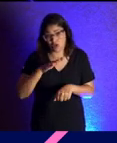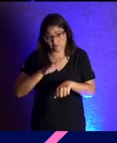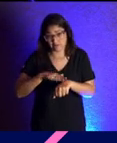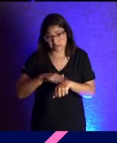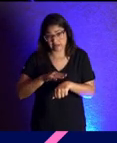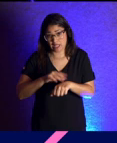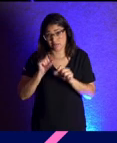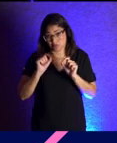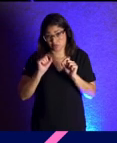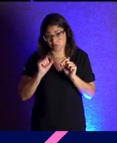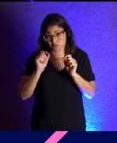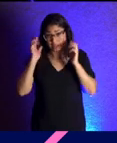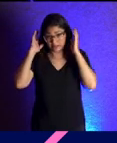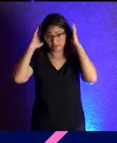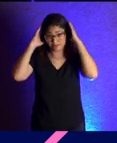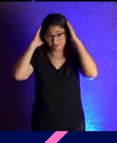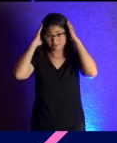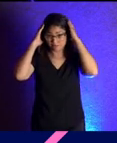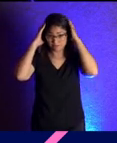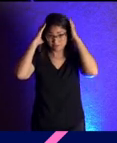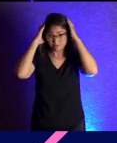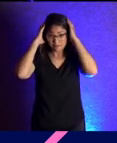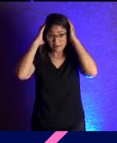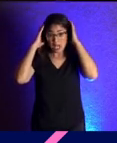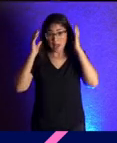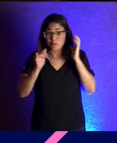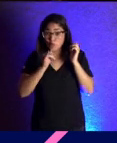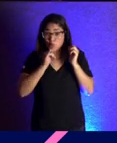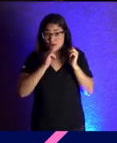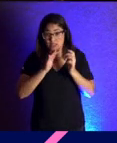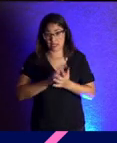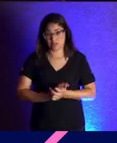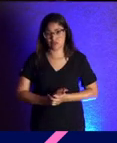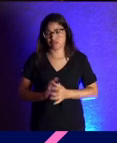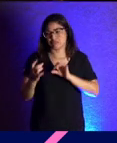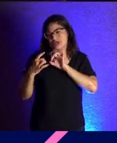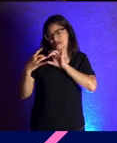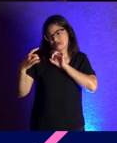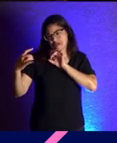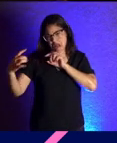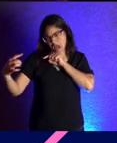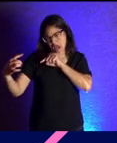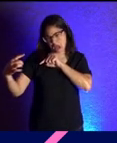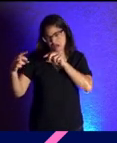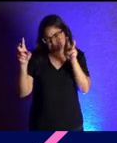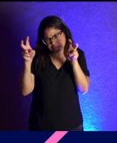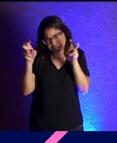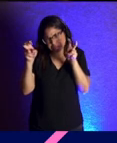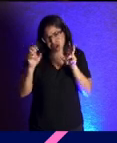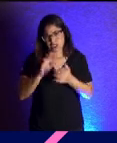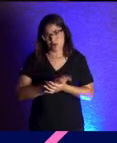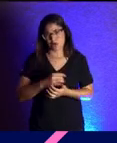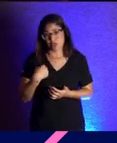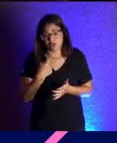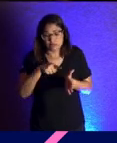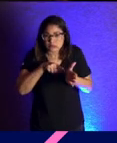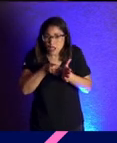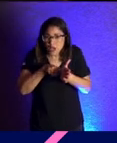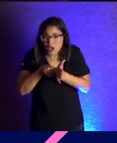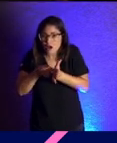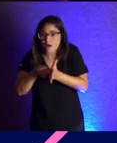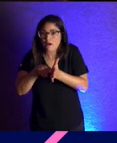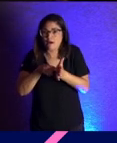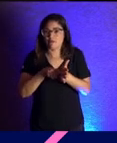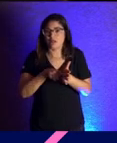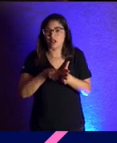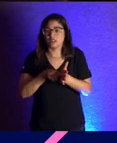es un índice ya como cuestión de una técnica, lo que analizamos son las bandas espectrales de las imágenes satelitales. Nosotros,